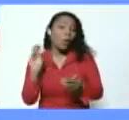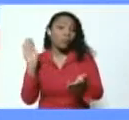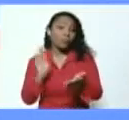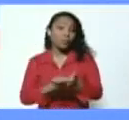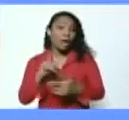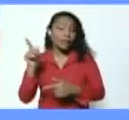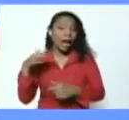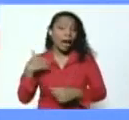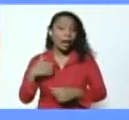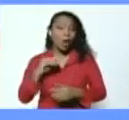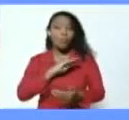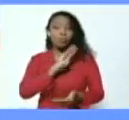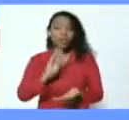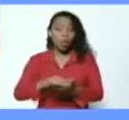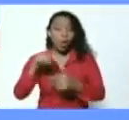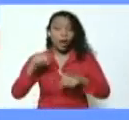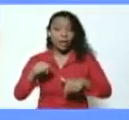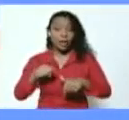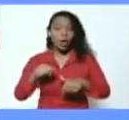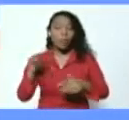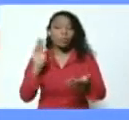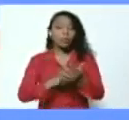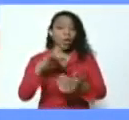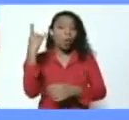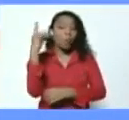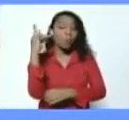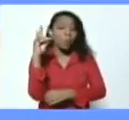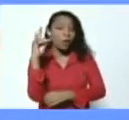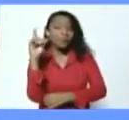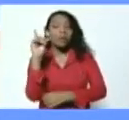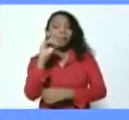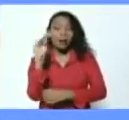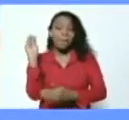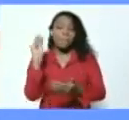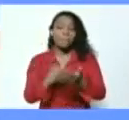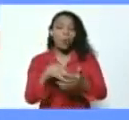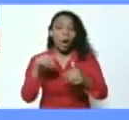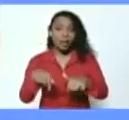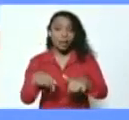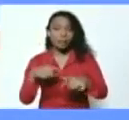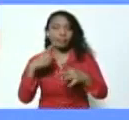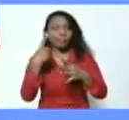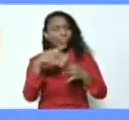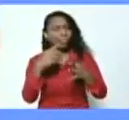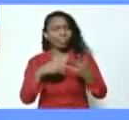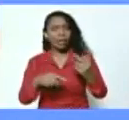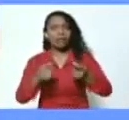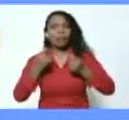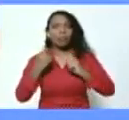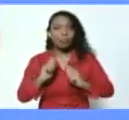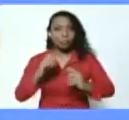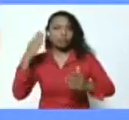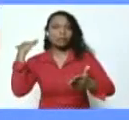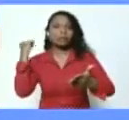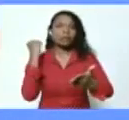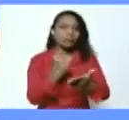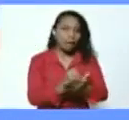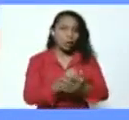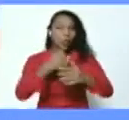lo aplicaron acá. Lo que aplicaron en Bolivia, lo aplicaron acá. Etcétera. Intentos de asesinato a